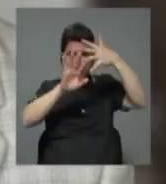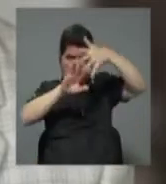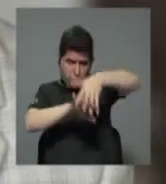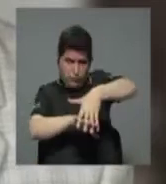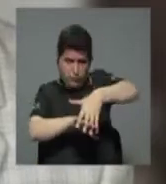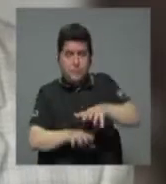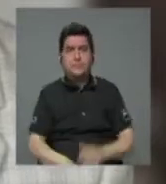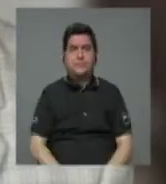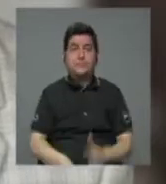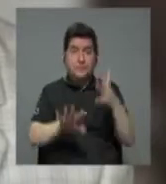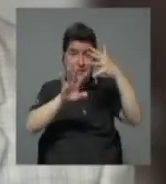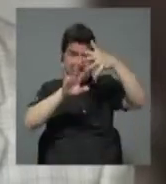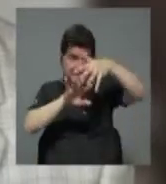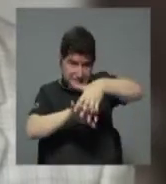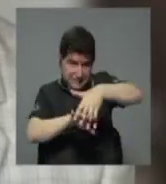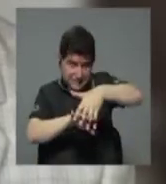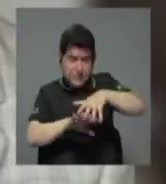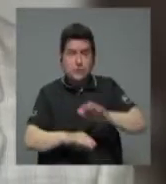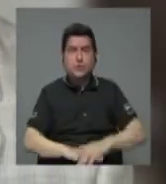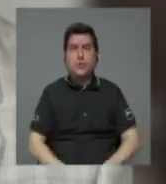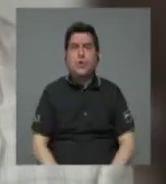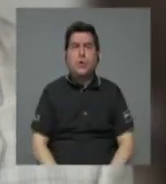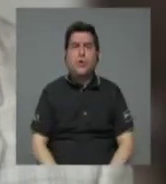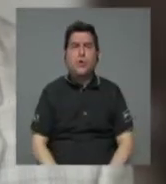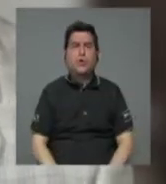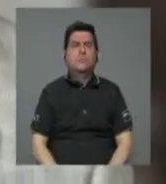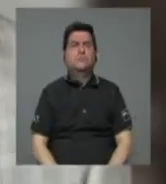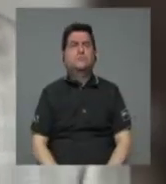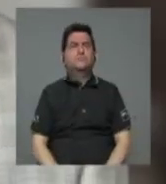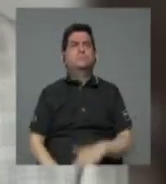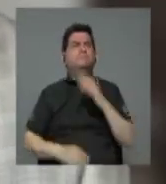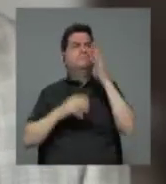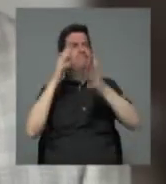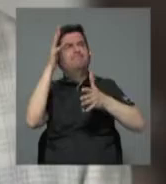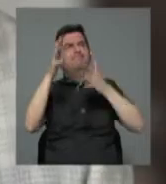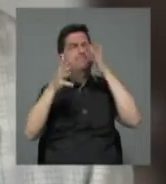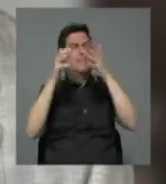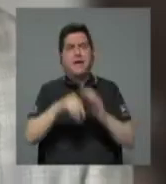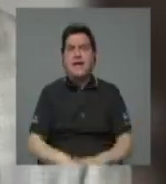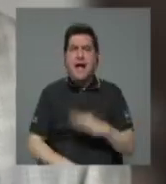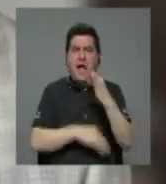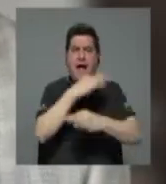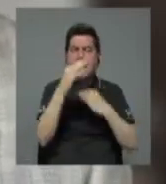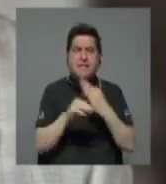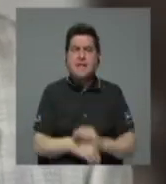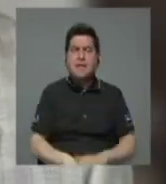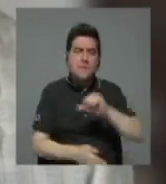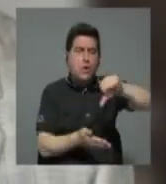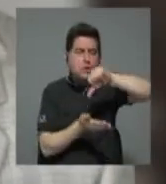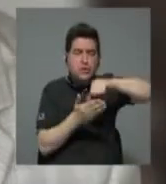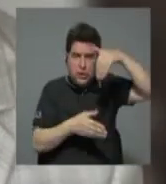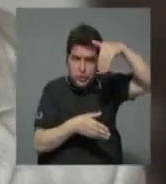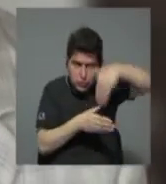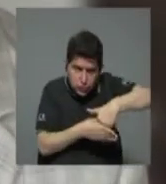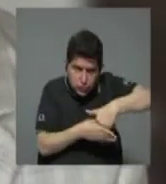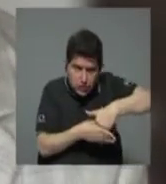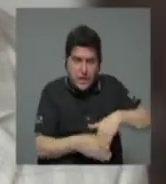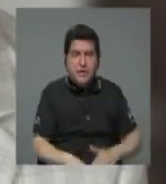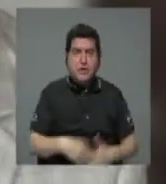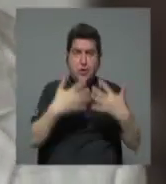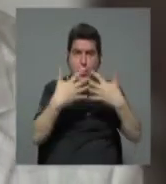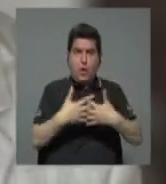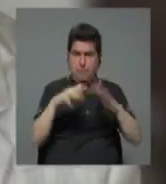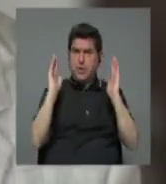Una integración en la cual se ha venido creando una especie de clúster interno en la cual tenemos empresas